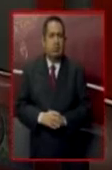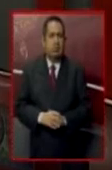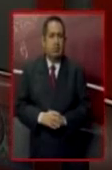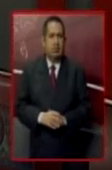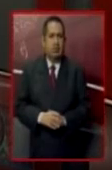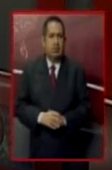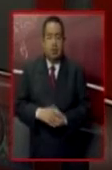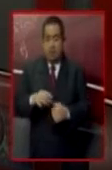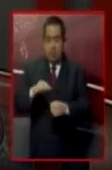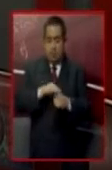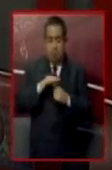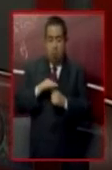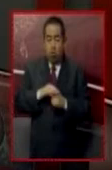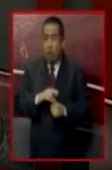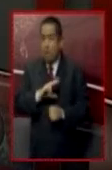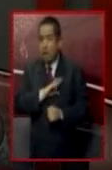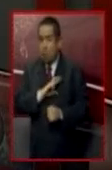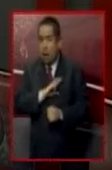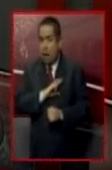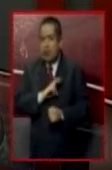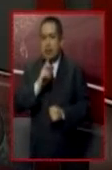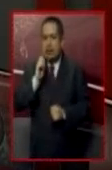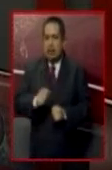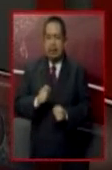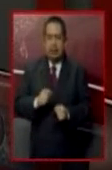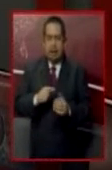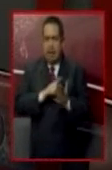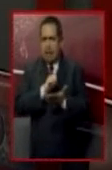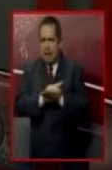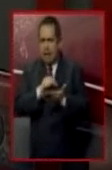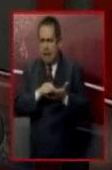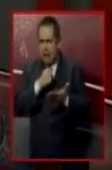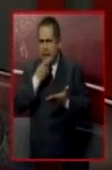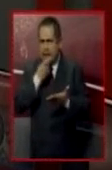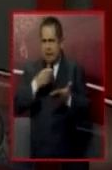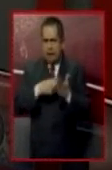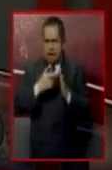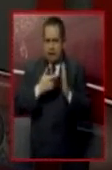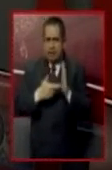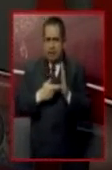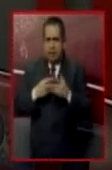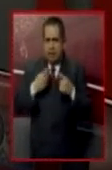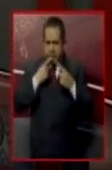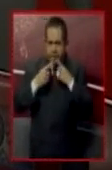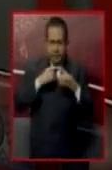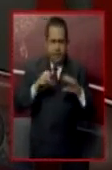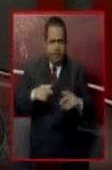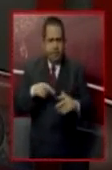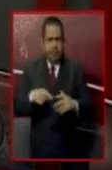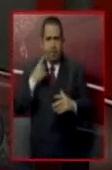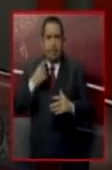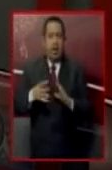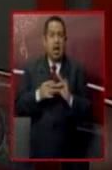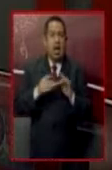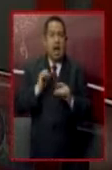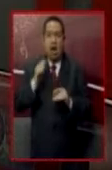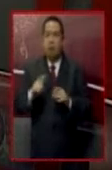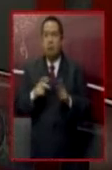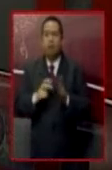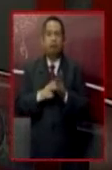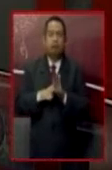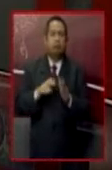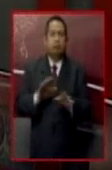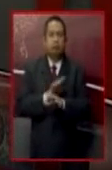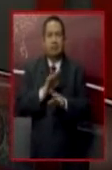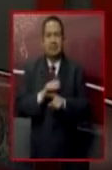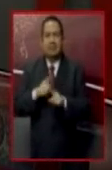Y es que los votos particulares es un recurso que está instaurado en el marco jurídico del debate legislativo para tratar de modificar el contenido